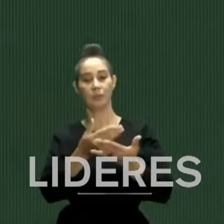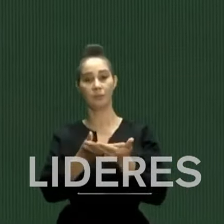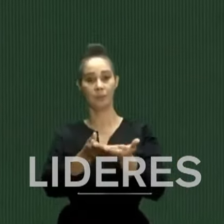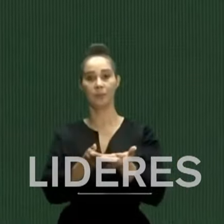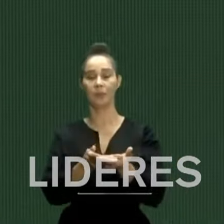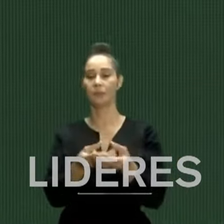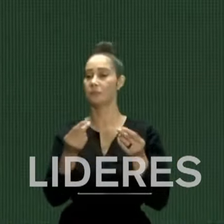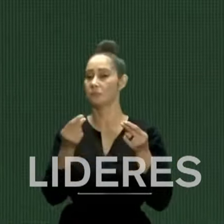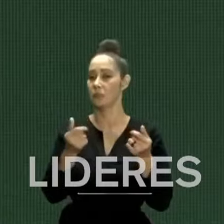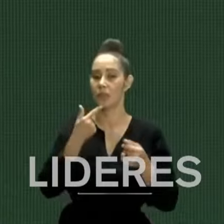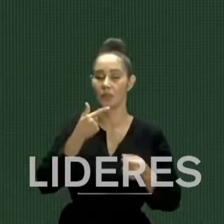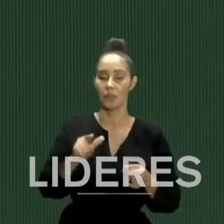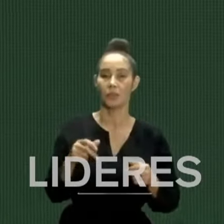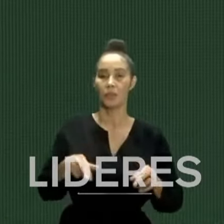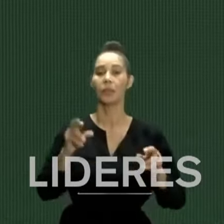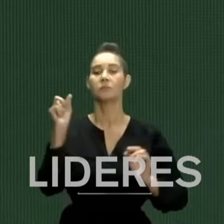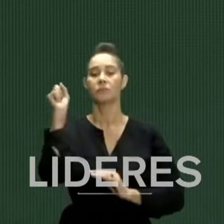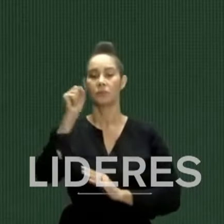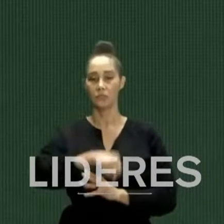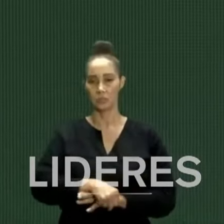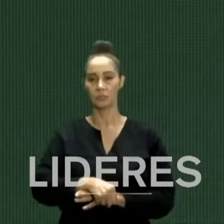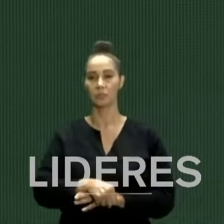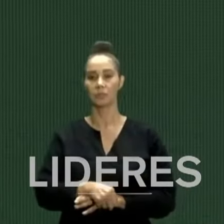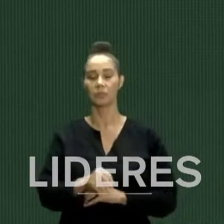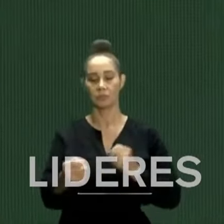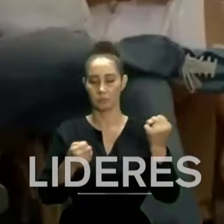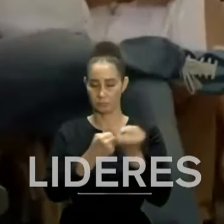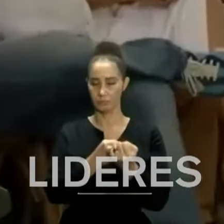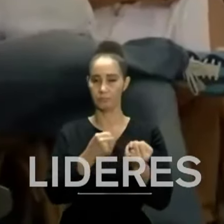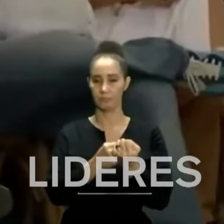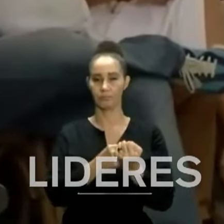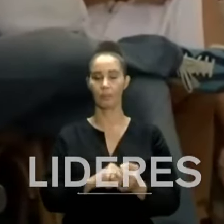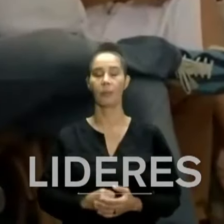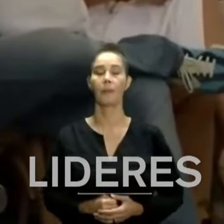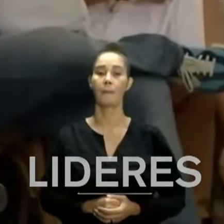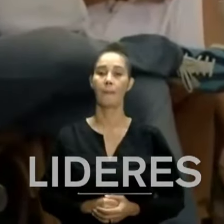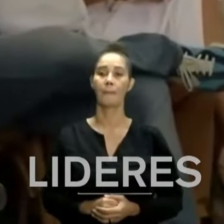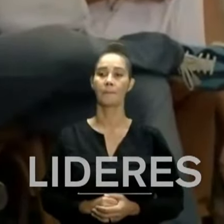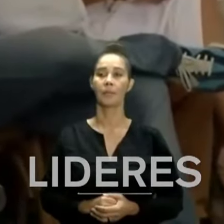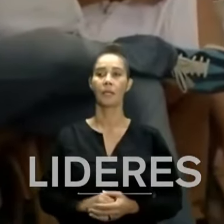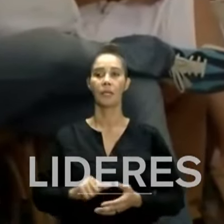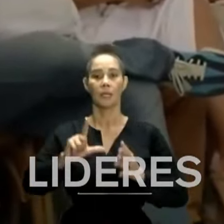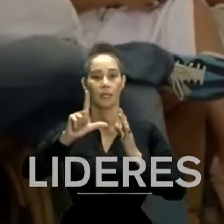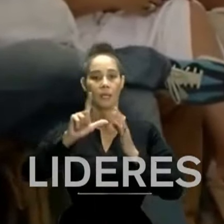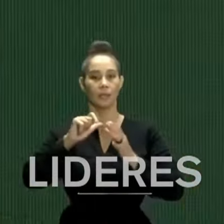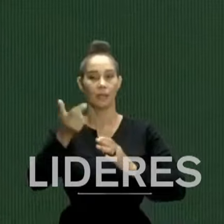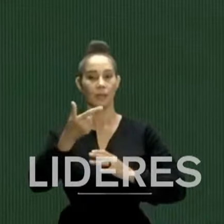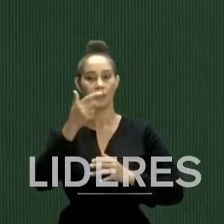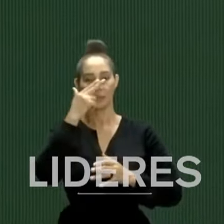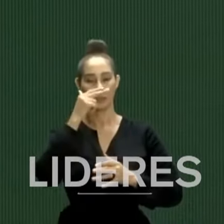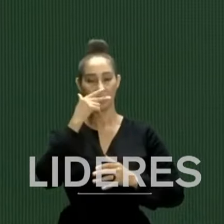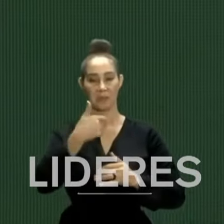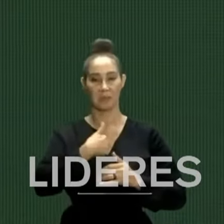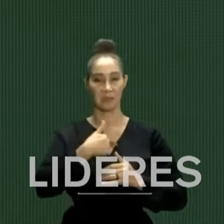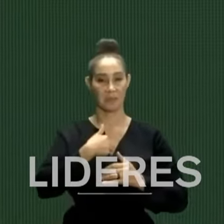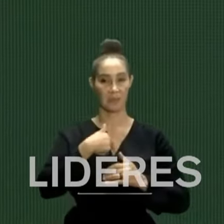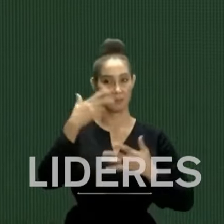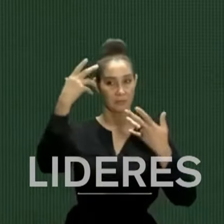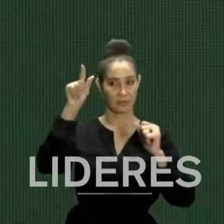inmediatamente dijo, sí, cuenta con eso. El otro día el presidente me estaba relajando porque según